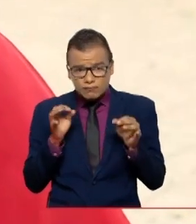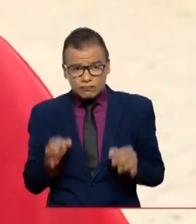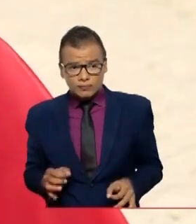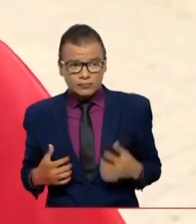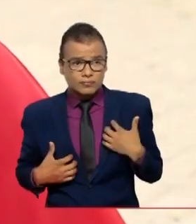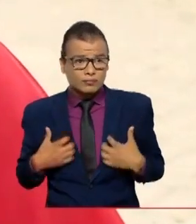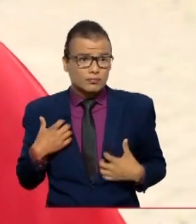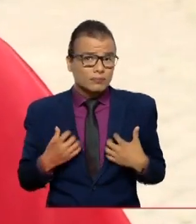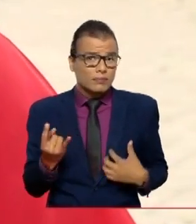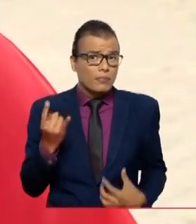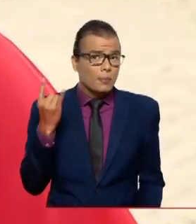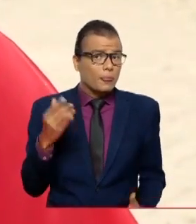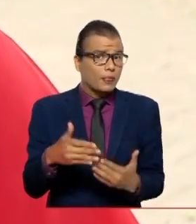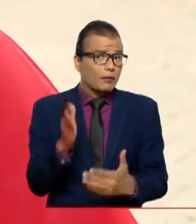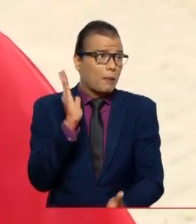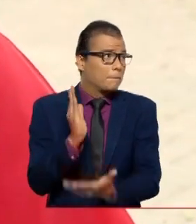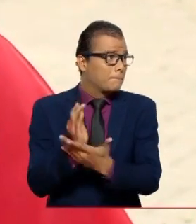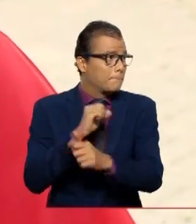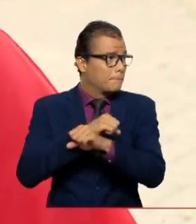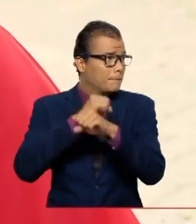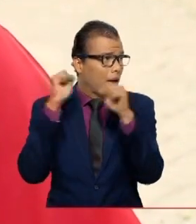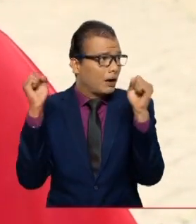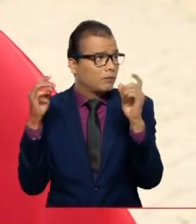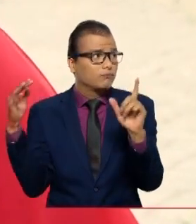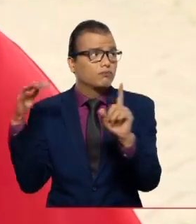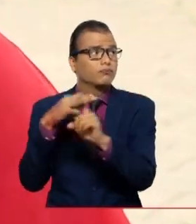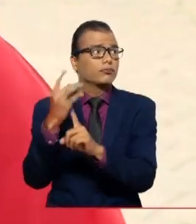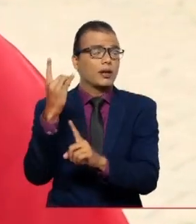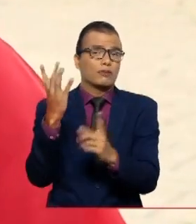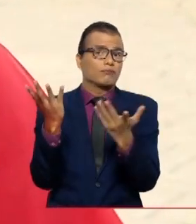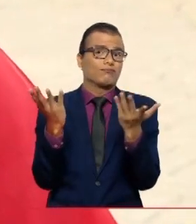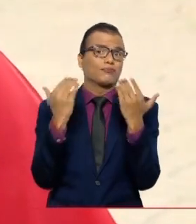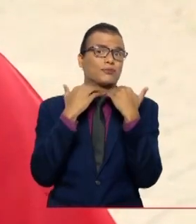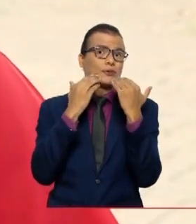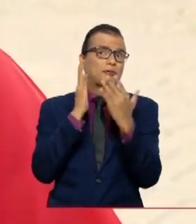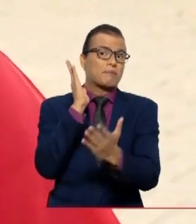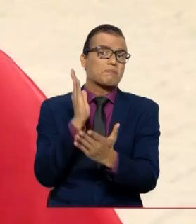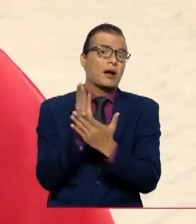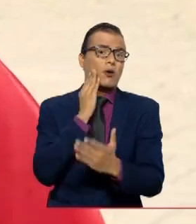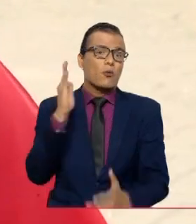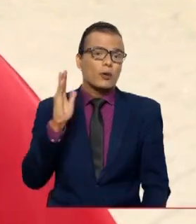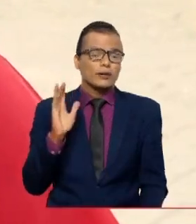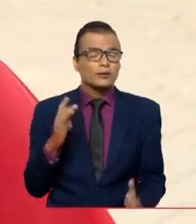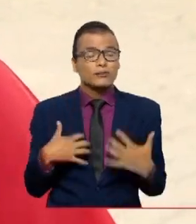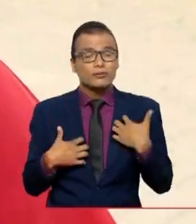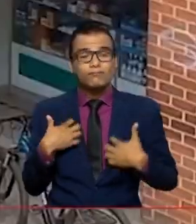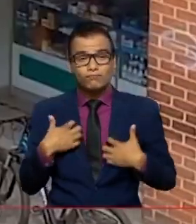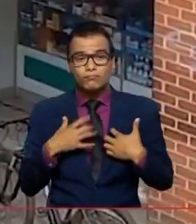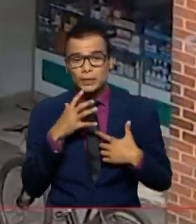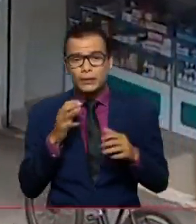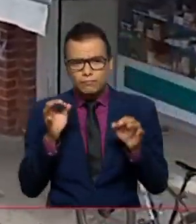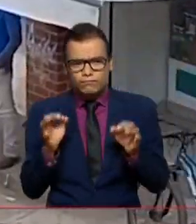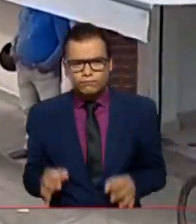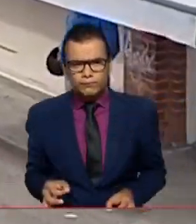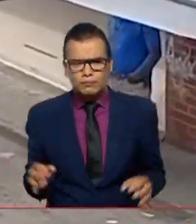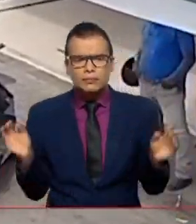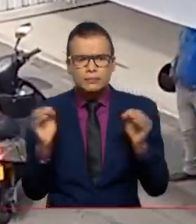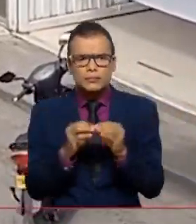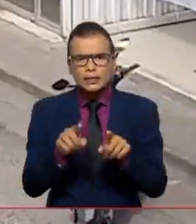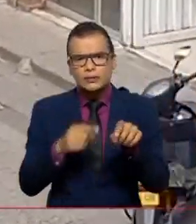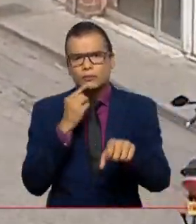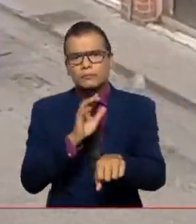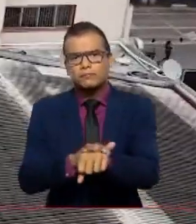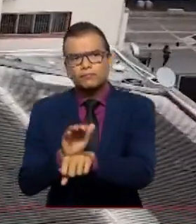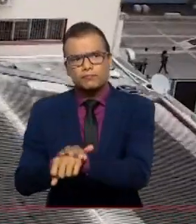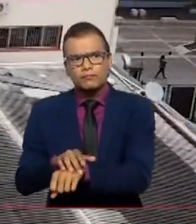uno no sabe a qué hora le van a orillar a un policía acá. Entonces eso es lo que uno le teme también hay veces. Otros coinciden en